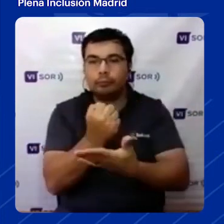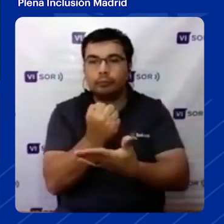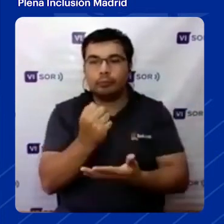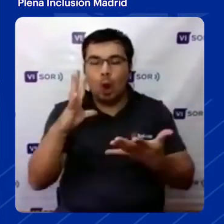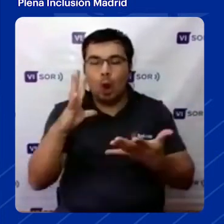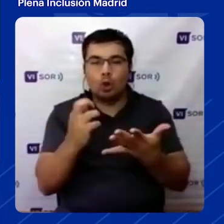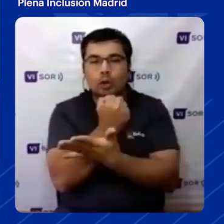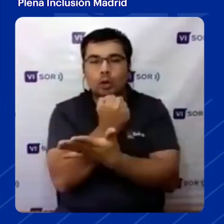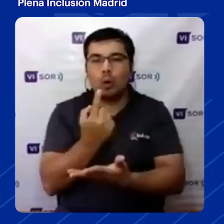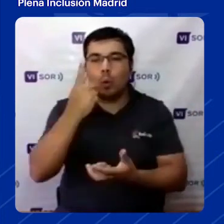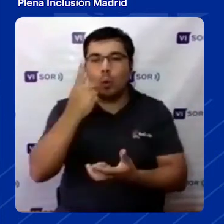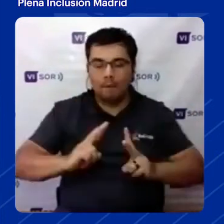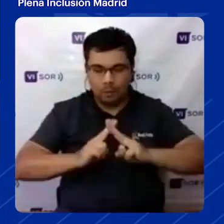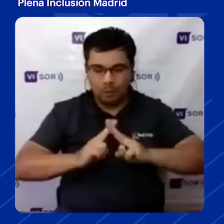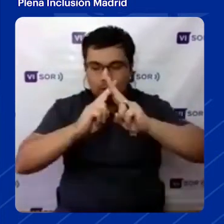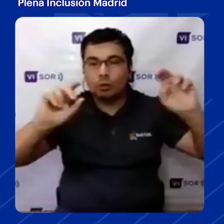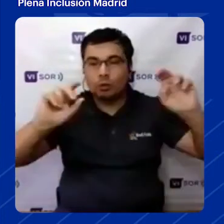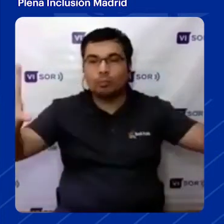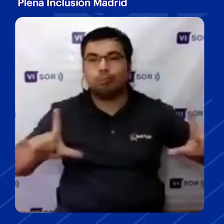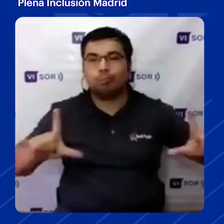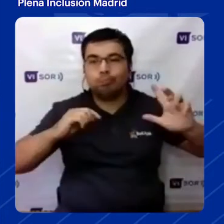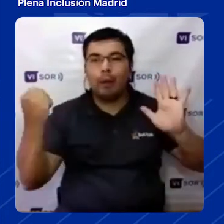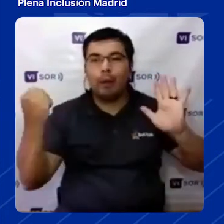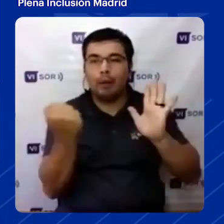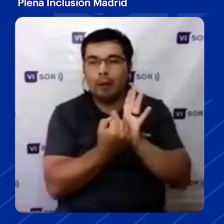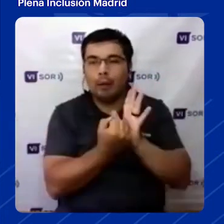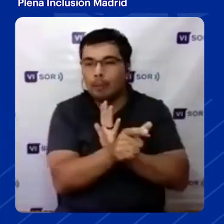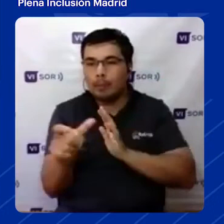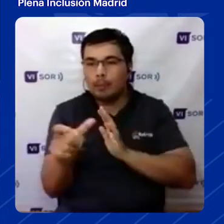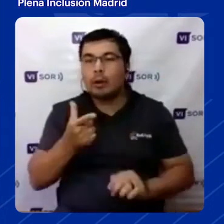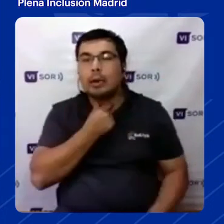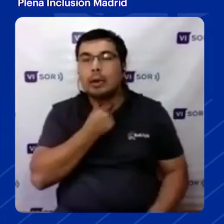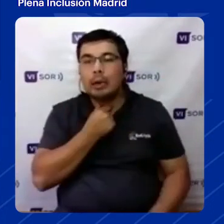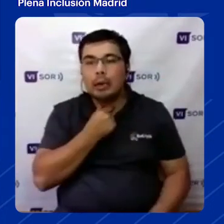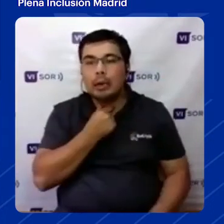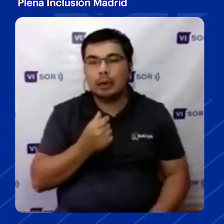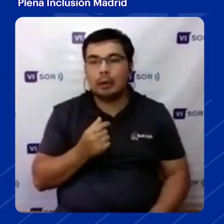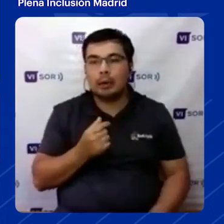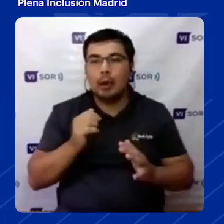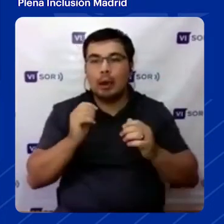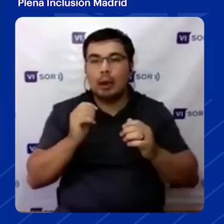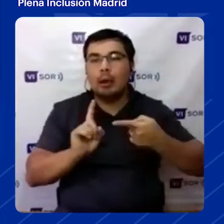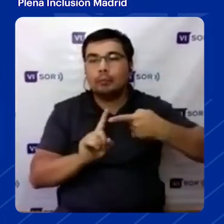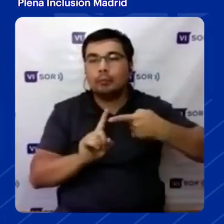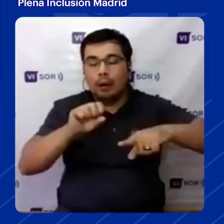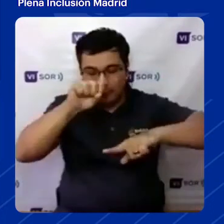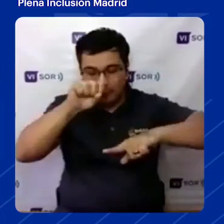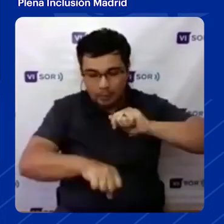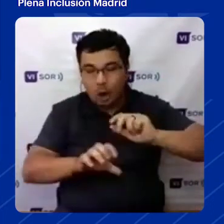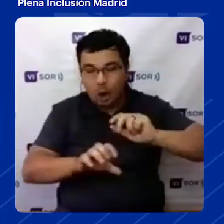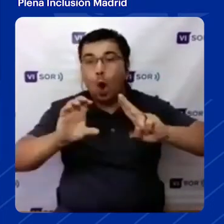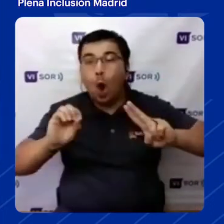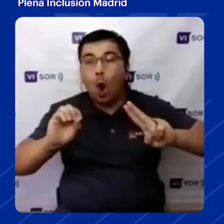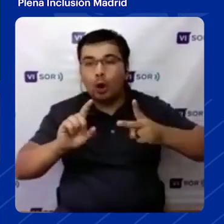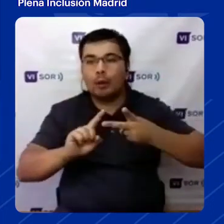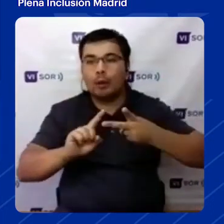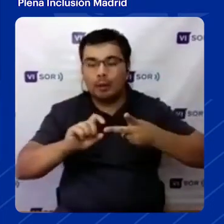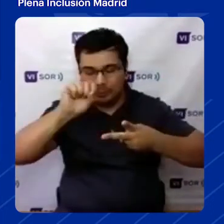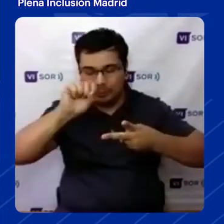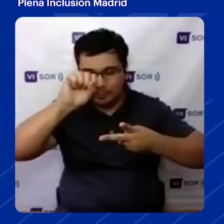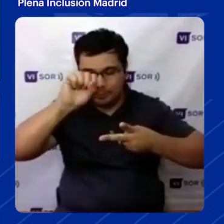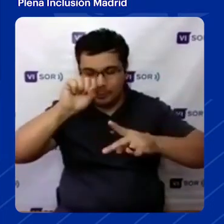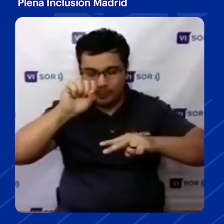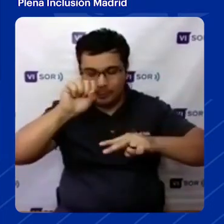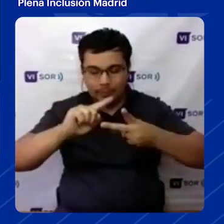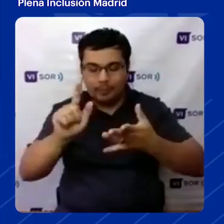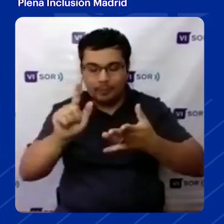certificada para personas que quieran ser validadoras y dinamizadoras. Es un proyecto a 3 años en el cual pues, tenemos